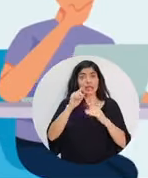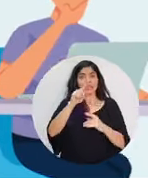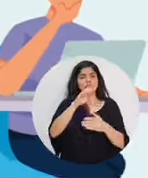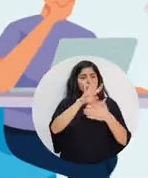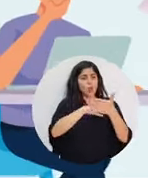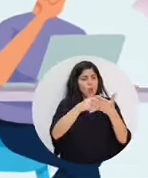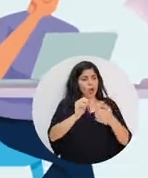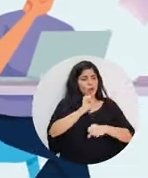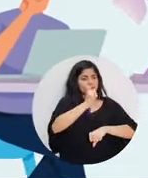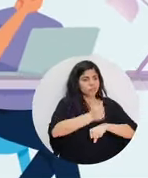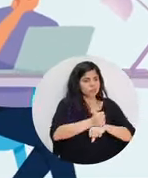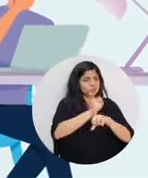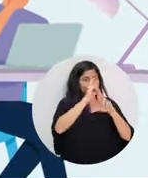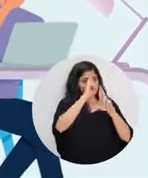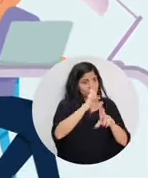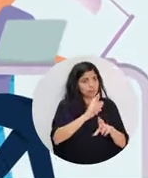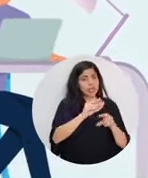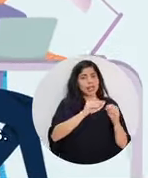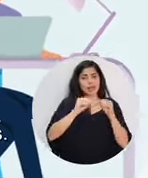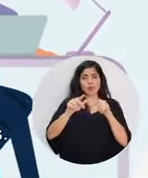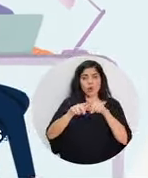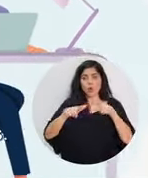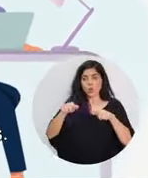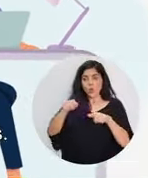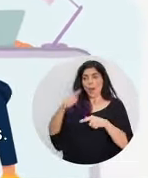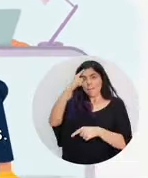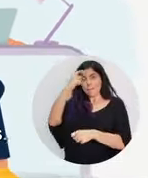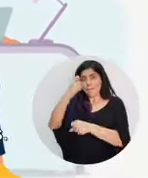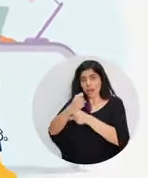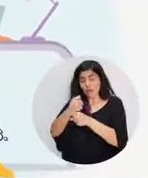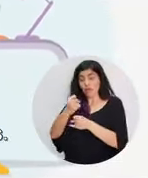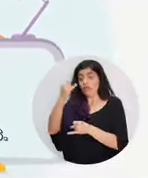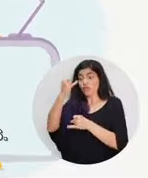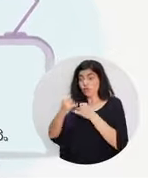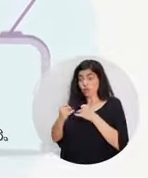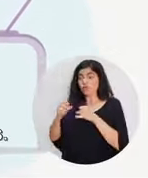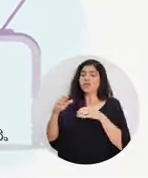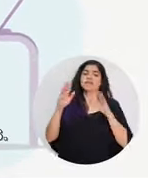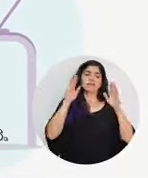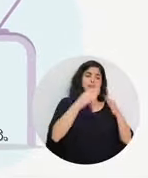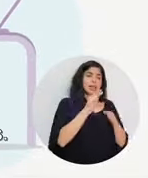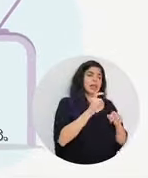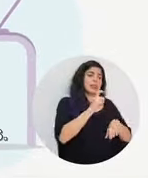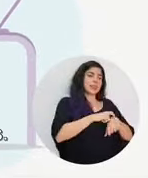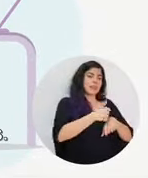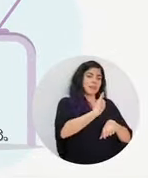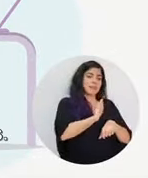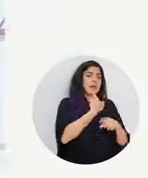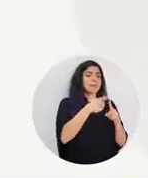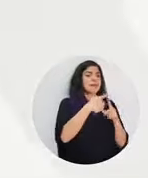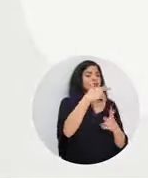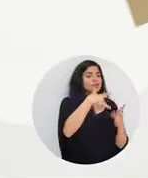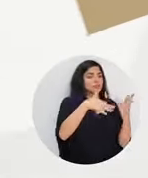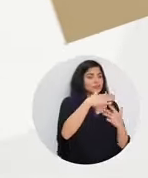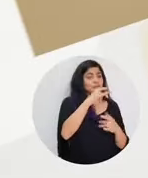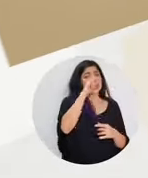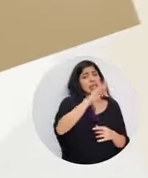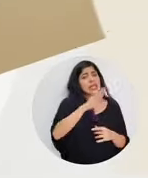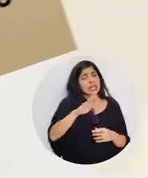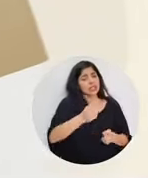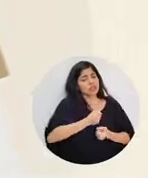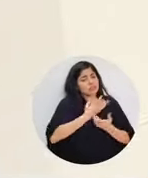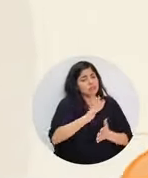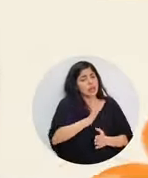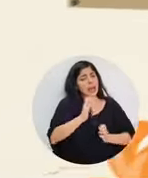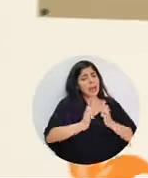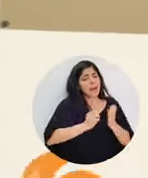respeto. Busque un lugar apropiado para el momento de trabajar y cuando termine su jornada, dedique tiempo para usted y los suyos. Deje que los niños expresen